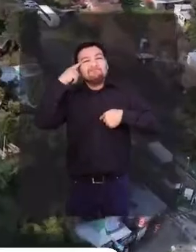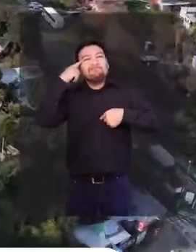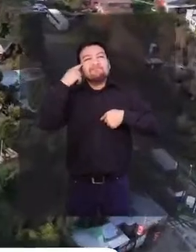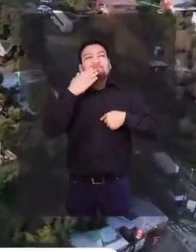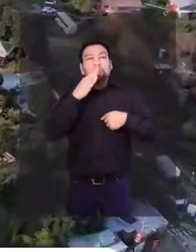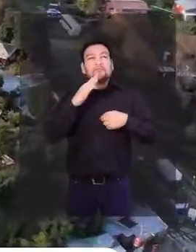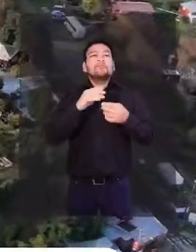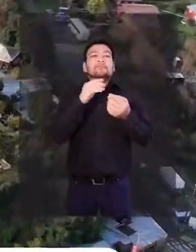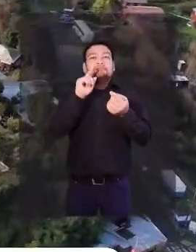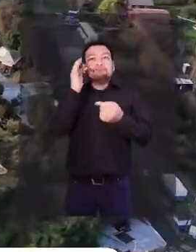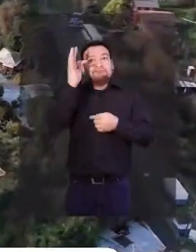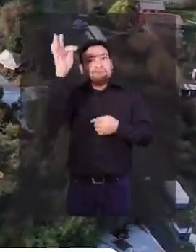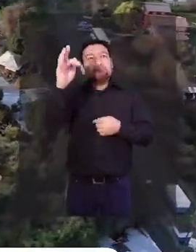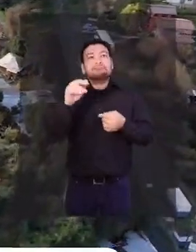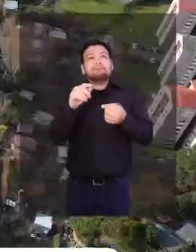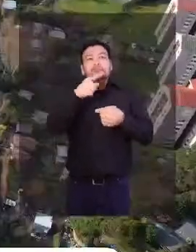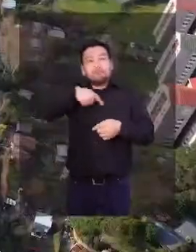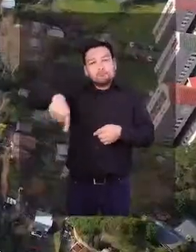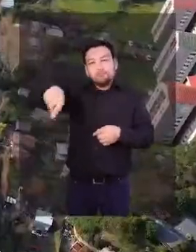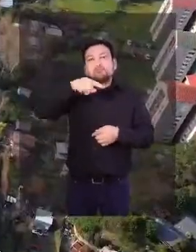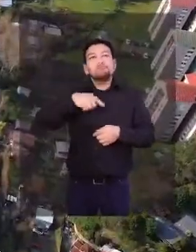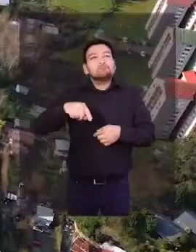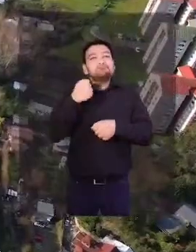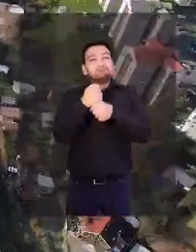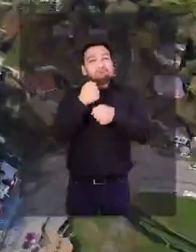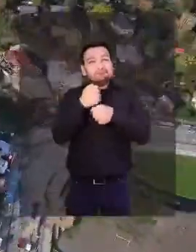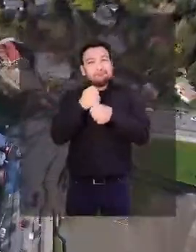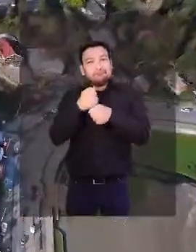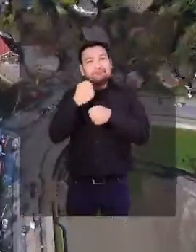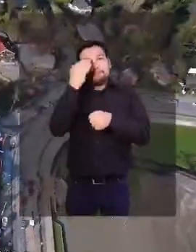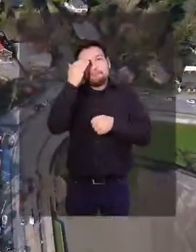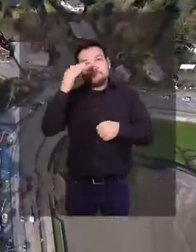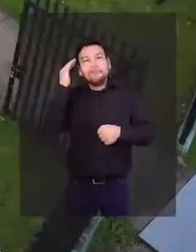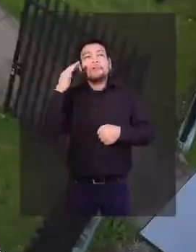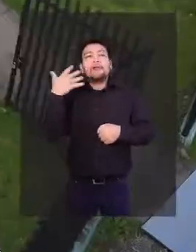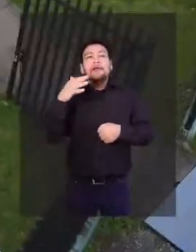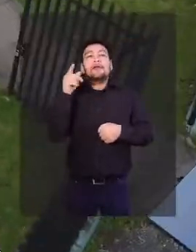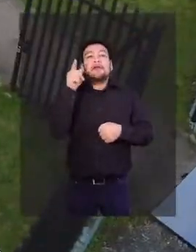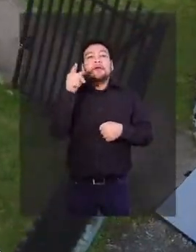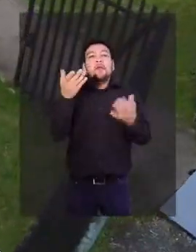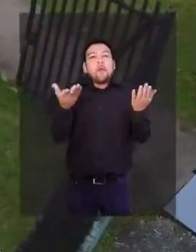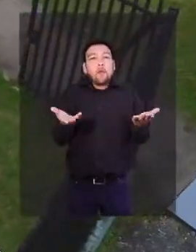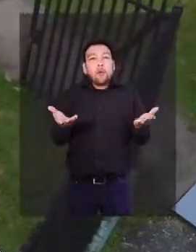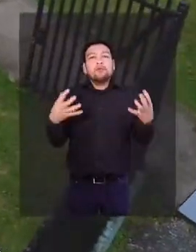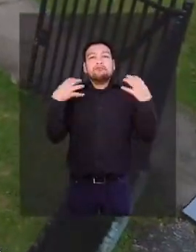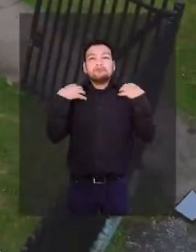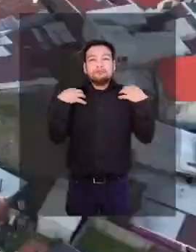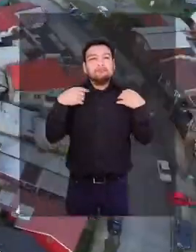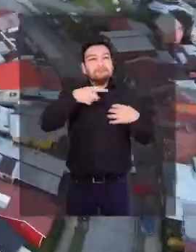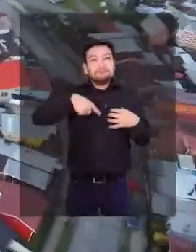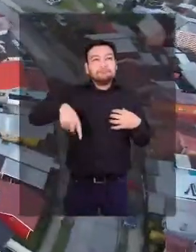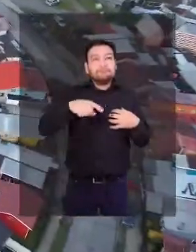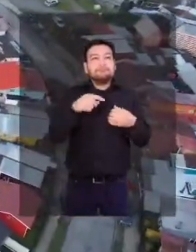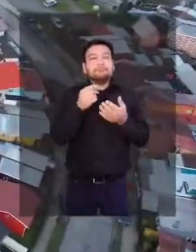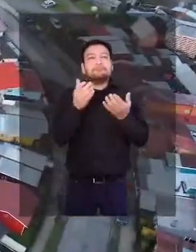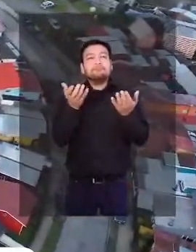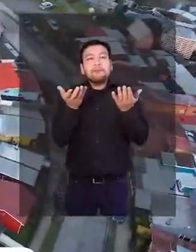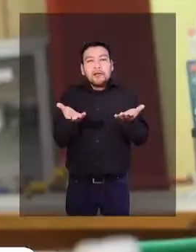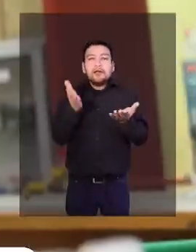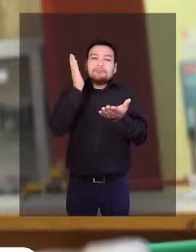educación superior en la región, consolidándonos como un centro académico de relevancia en la capital